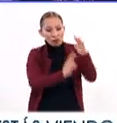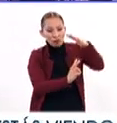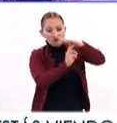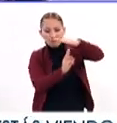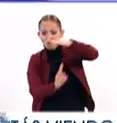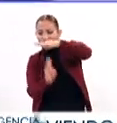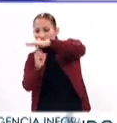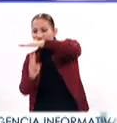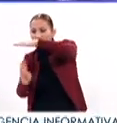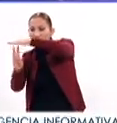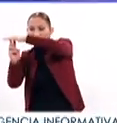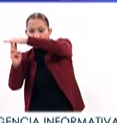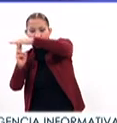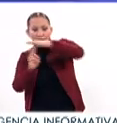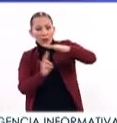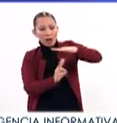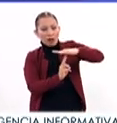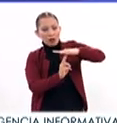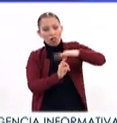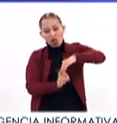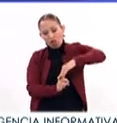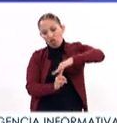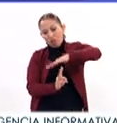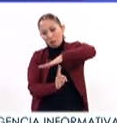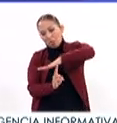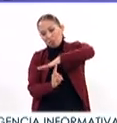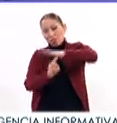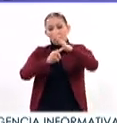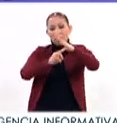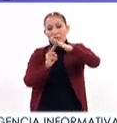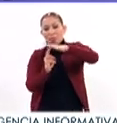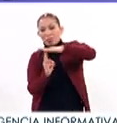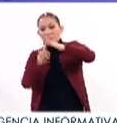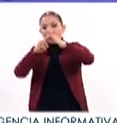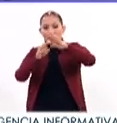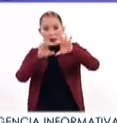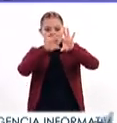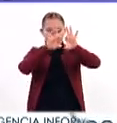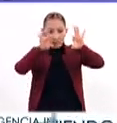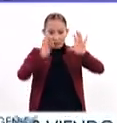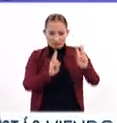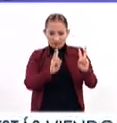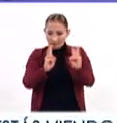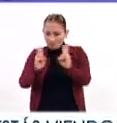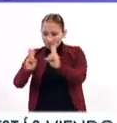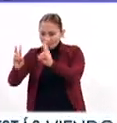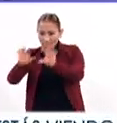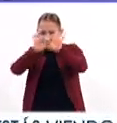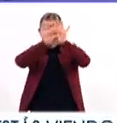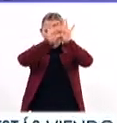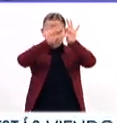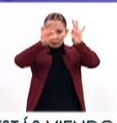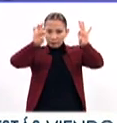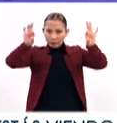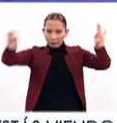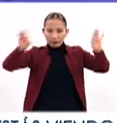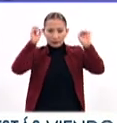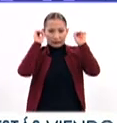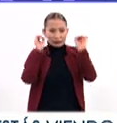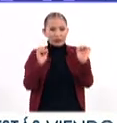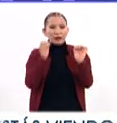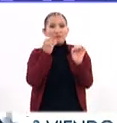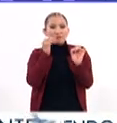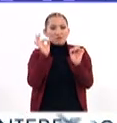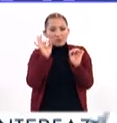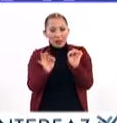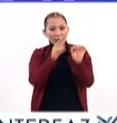poner primero andamios y luego nivelar con polines hasta que la pudimos tener casi en el aire, totalmente horizontal, para poderla soldar